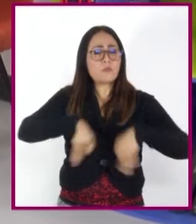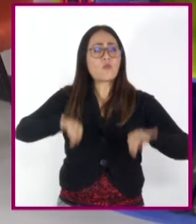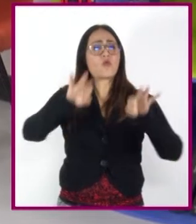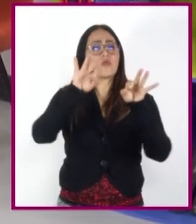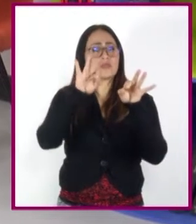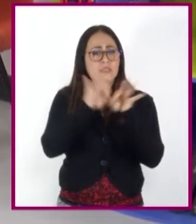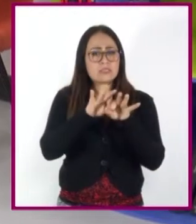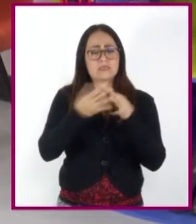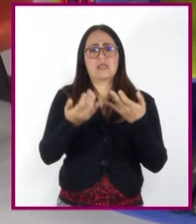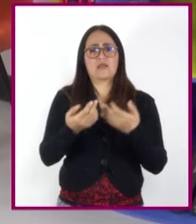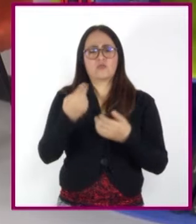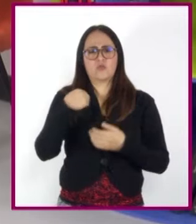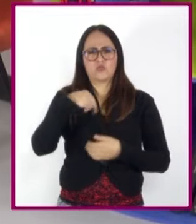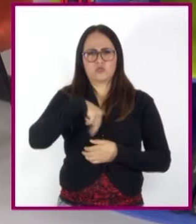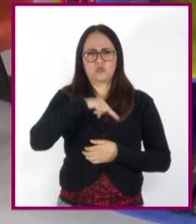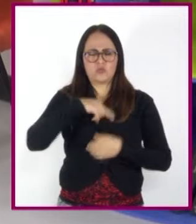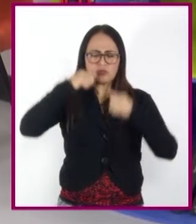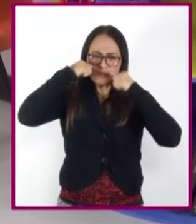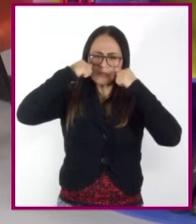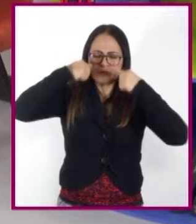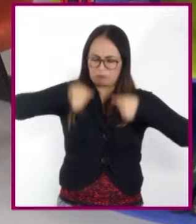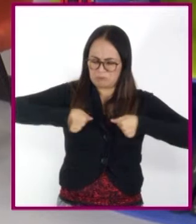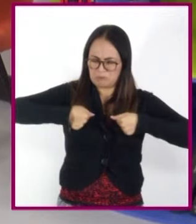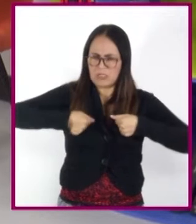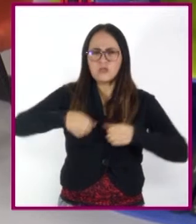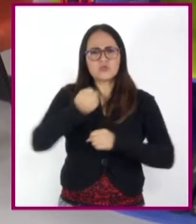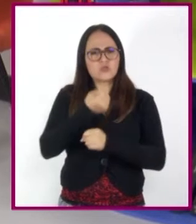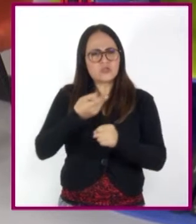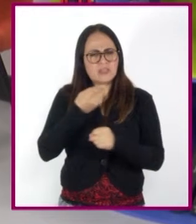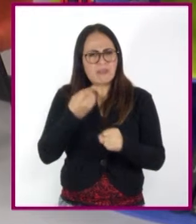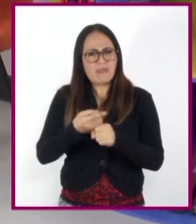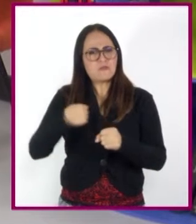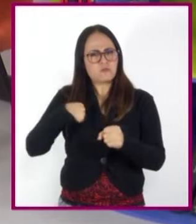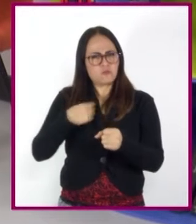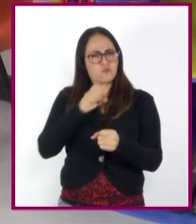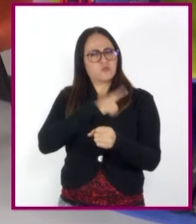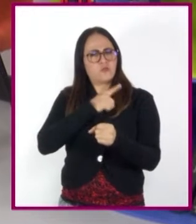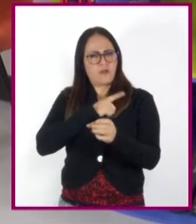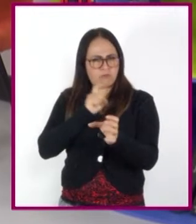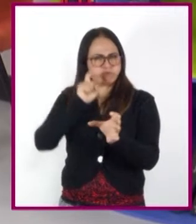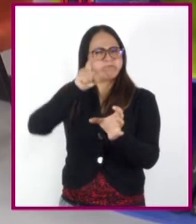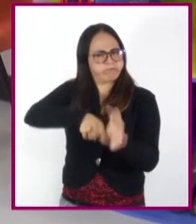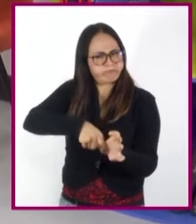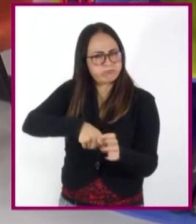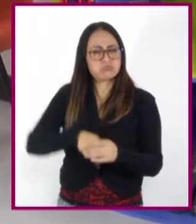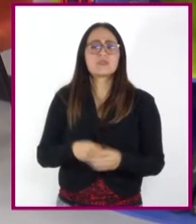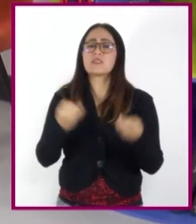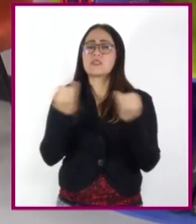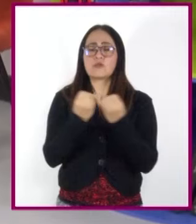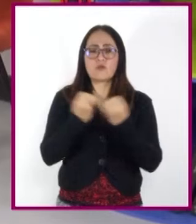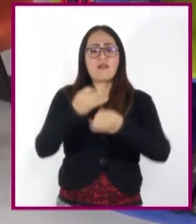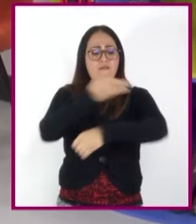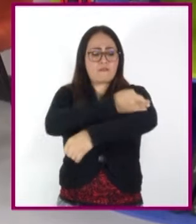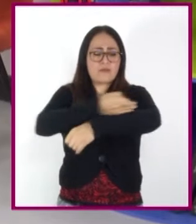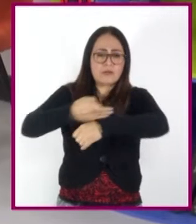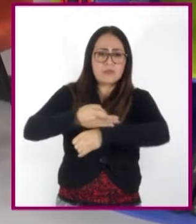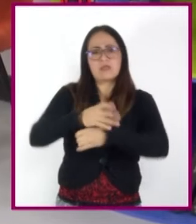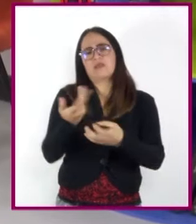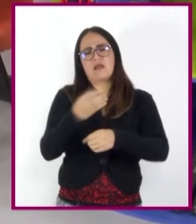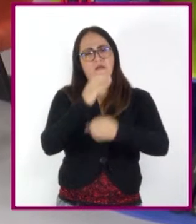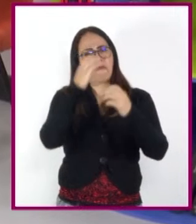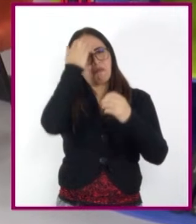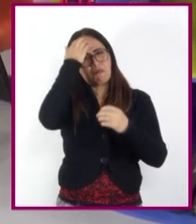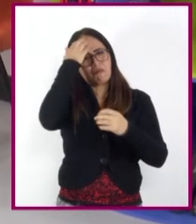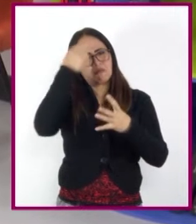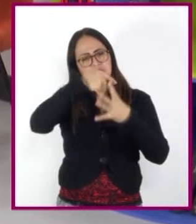a cómo uno mismo se siente incluido en la sociedad y cómo la guía de los familiares y conocidos